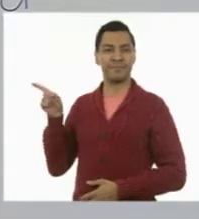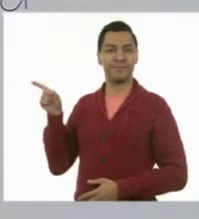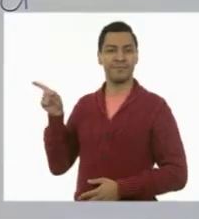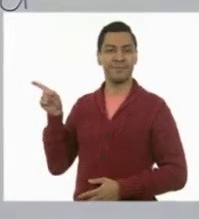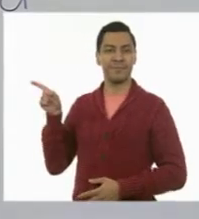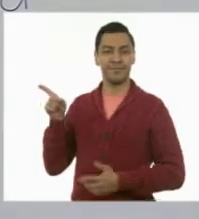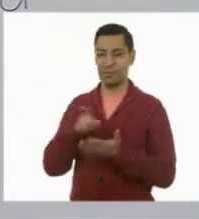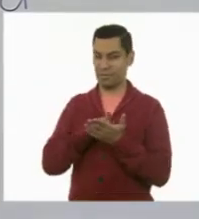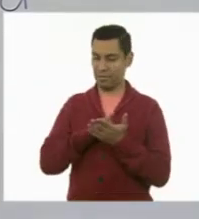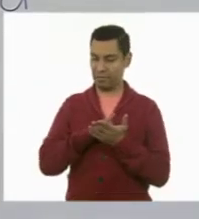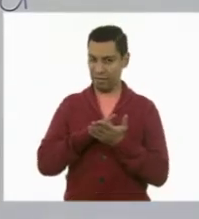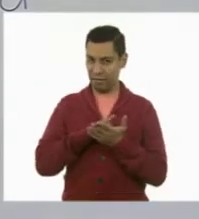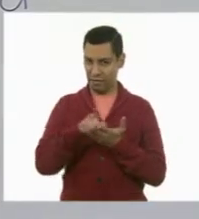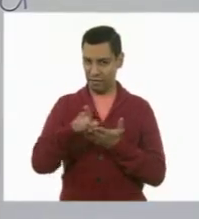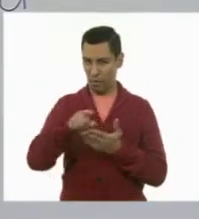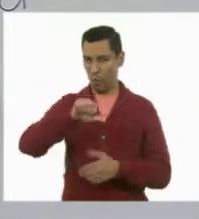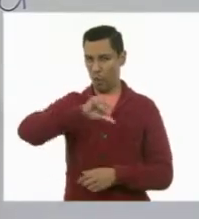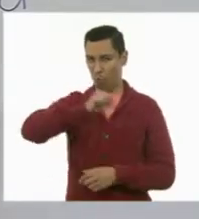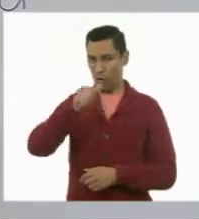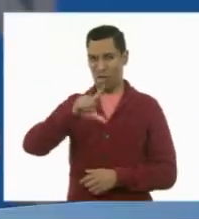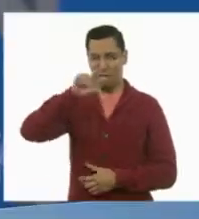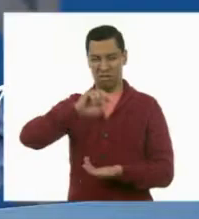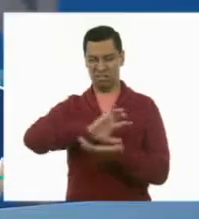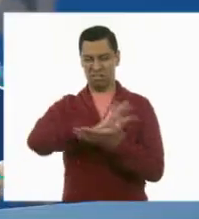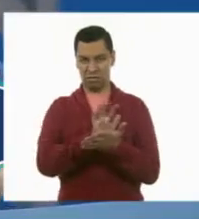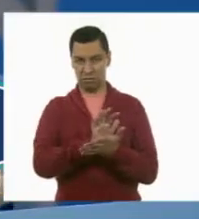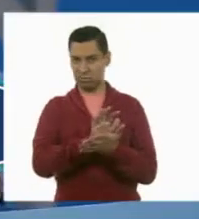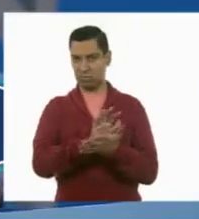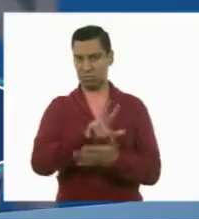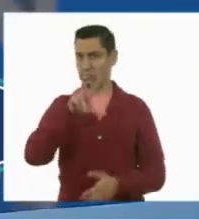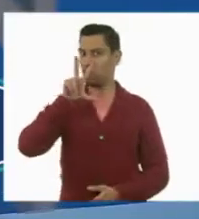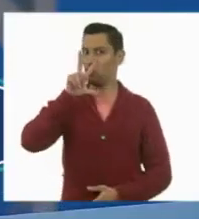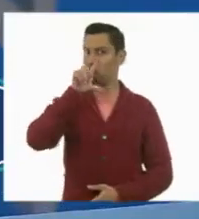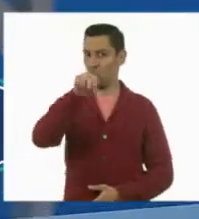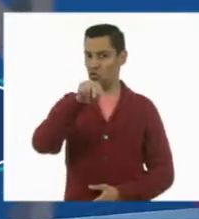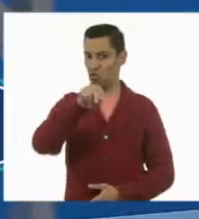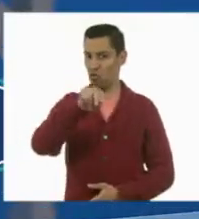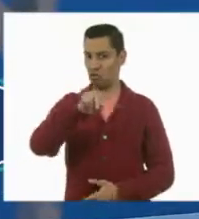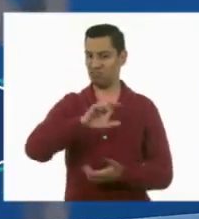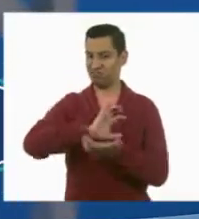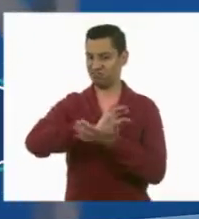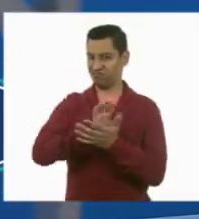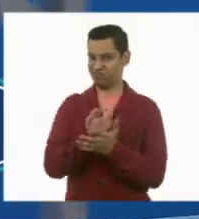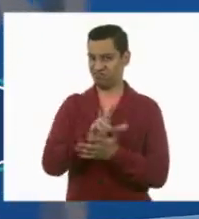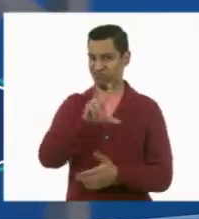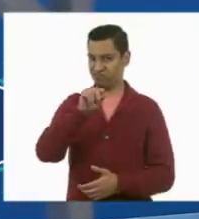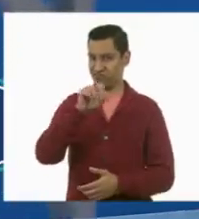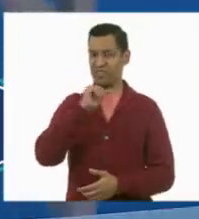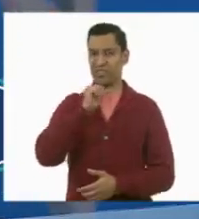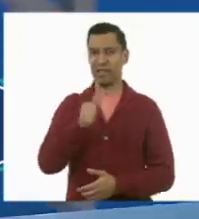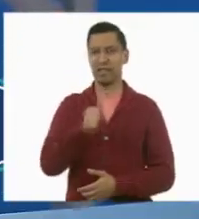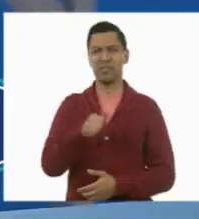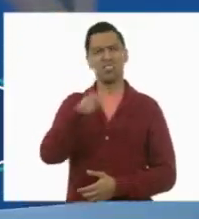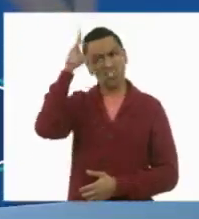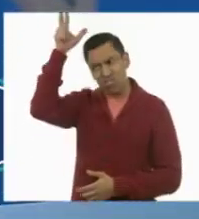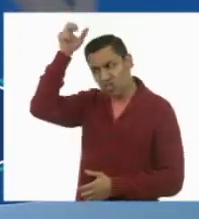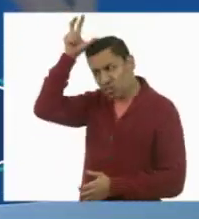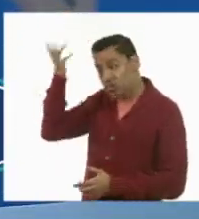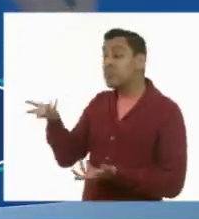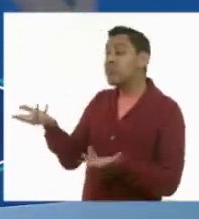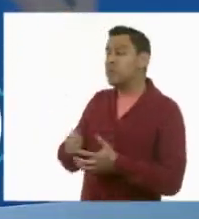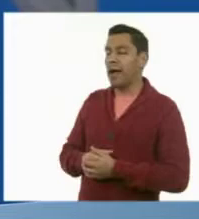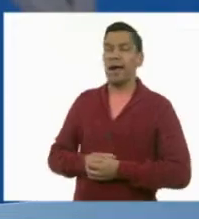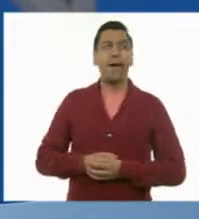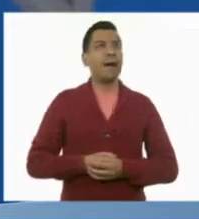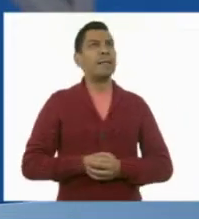discriminados. ¡Discriminados, claro! ¿A qué te suena eso, Raúl? A que nadie nos puede decir